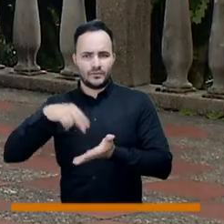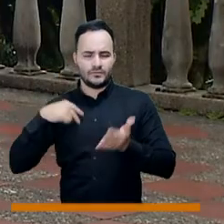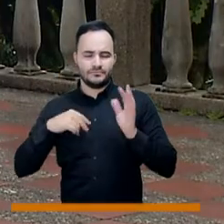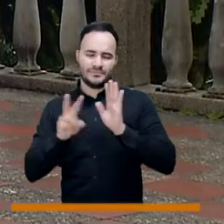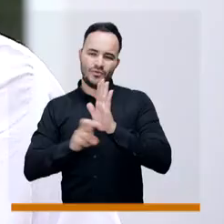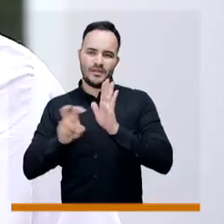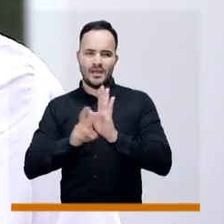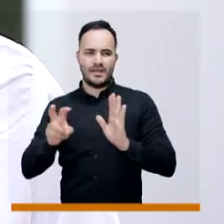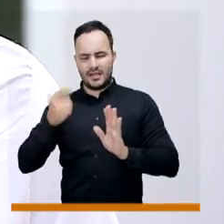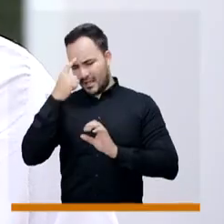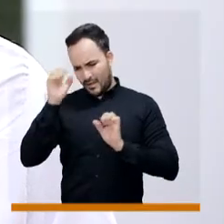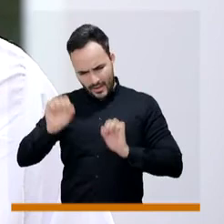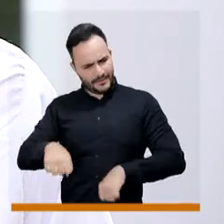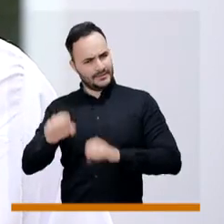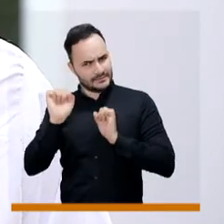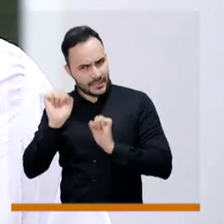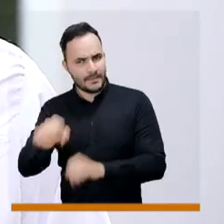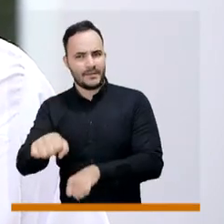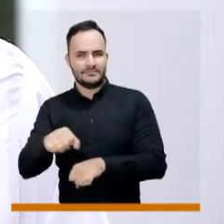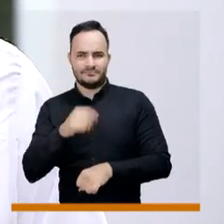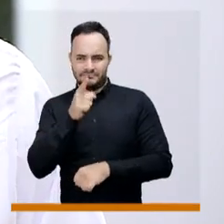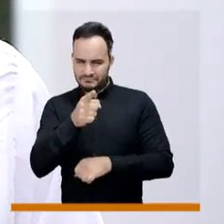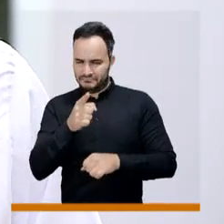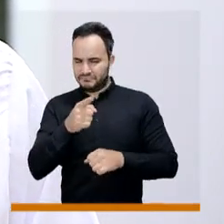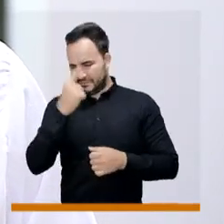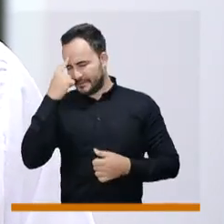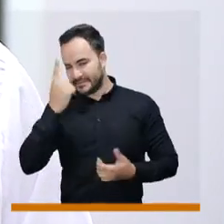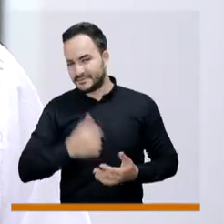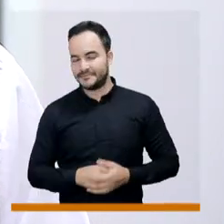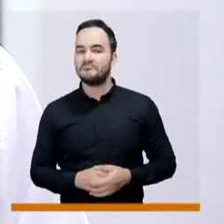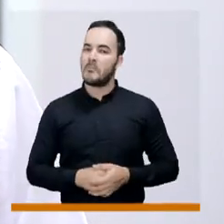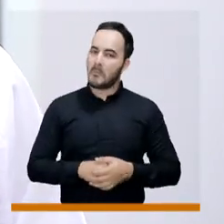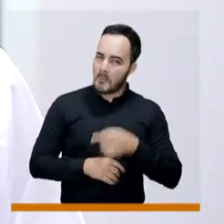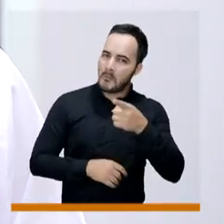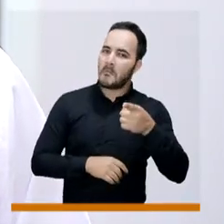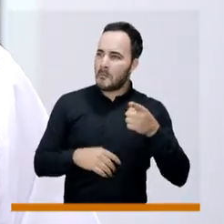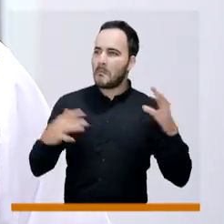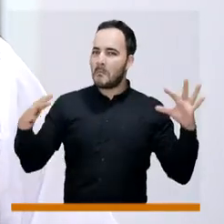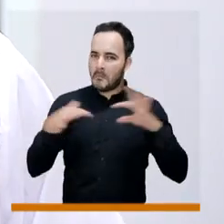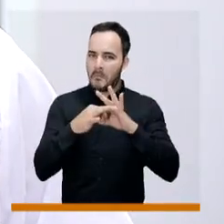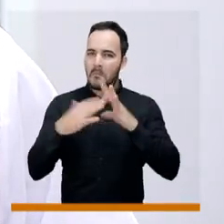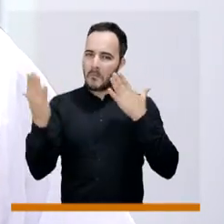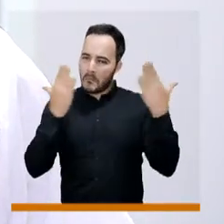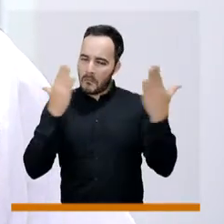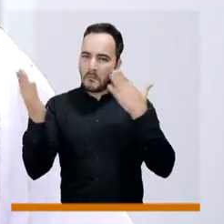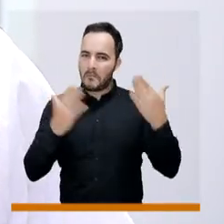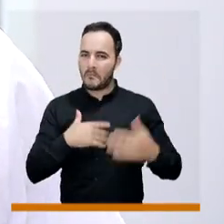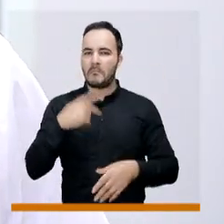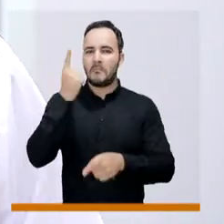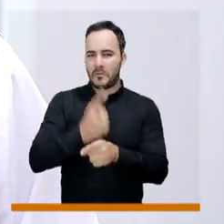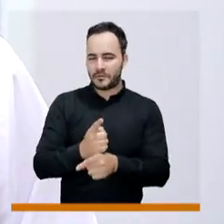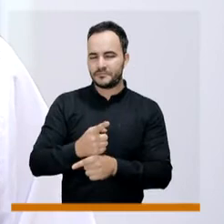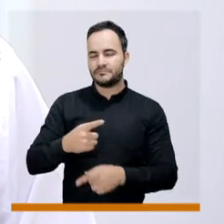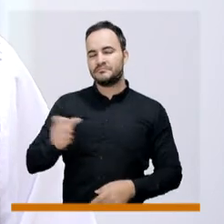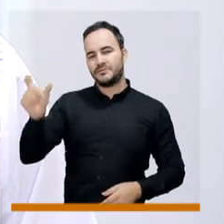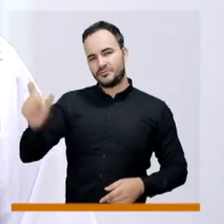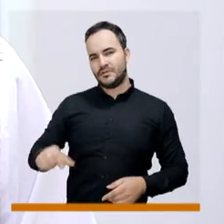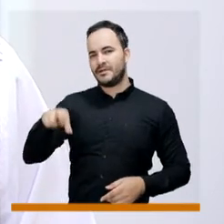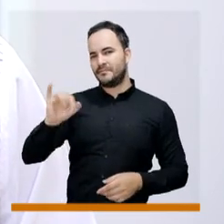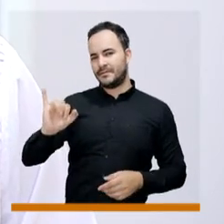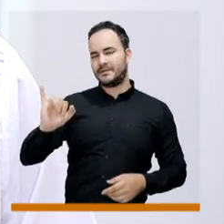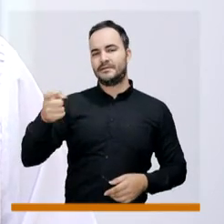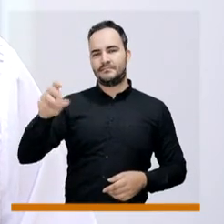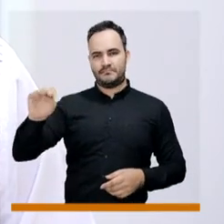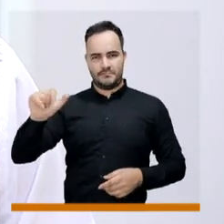se puede. Qué bonita esa relación pues de lo que plantea Pigmalión de